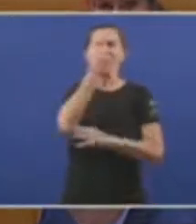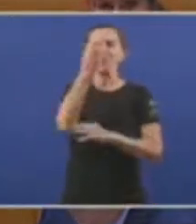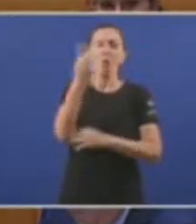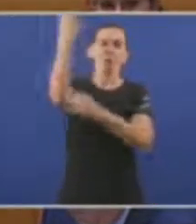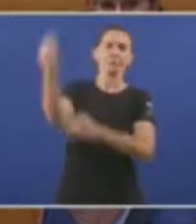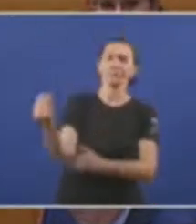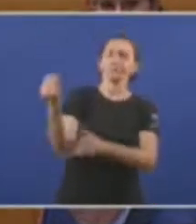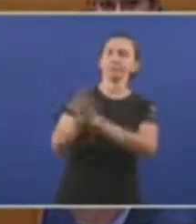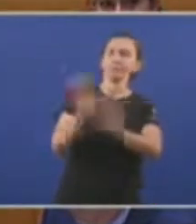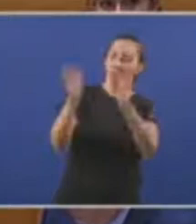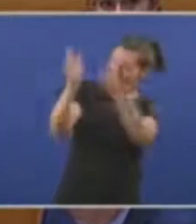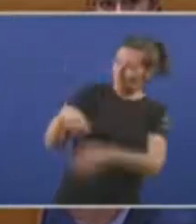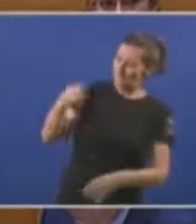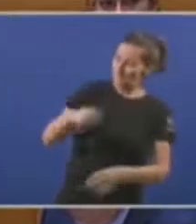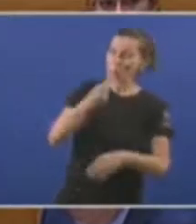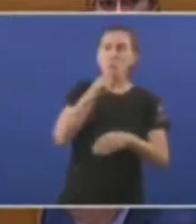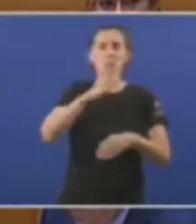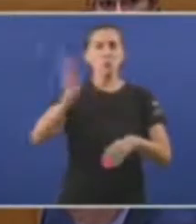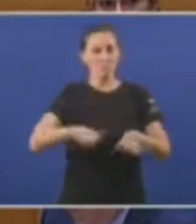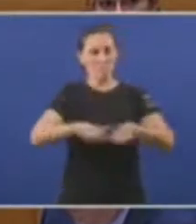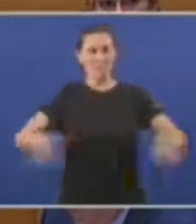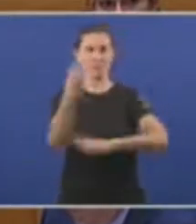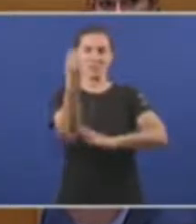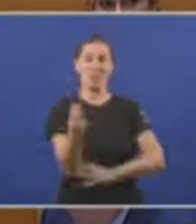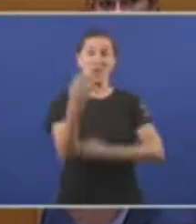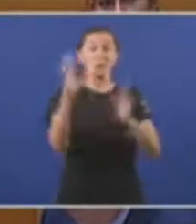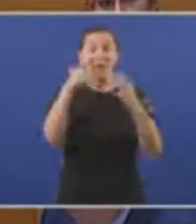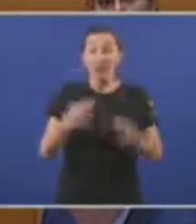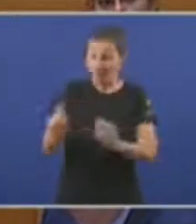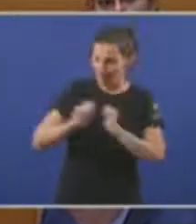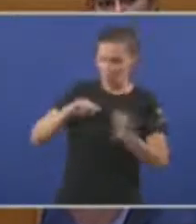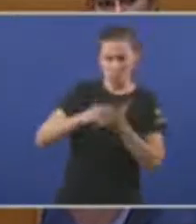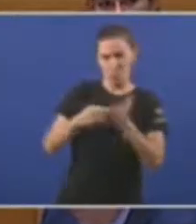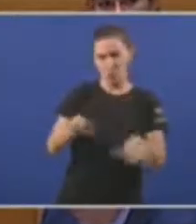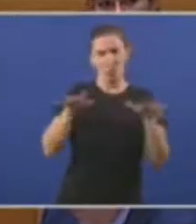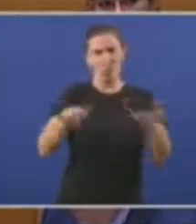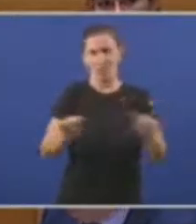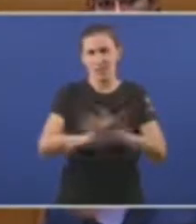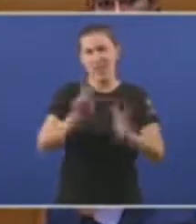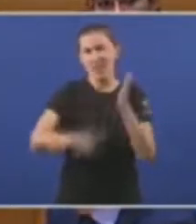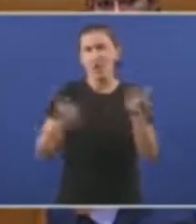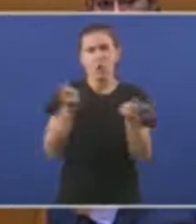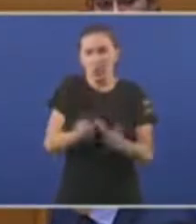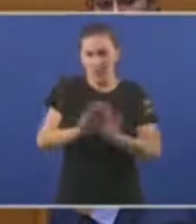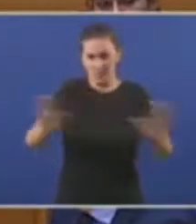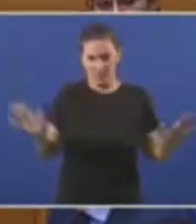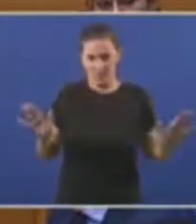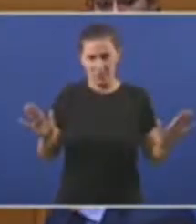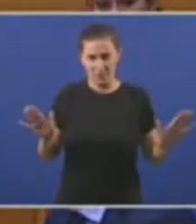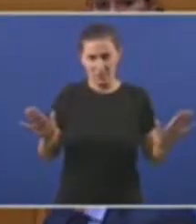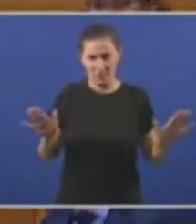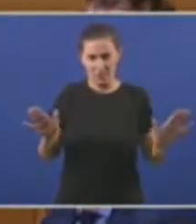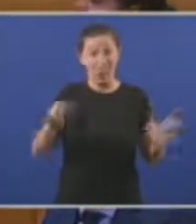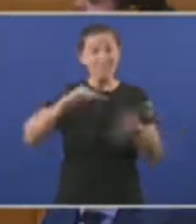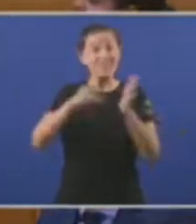pode quedar moi ben posto nunha mesa, pero que non sirve para solucionar os problemas deste país. Mire, o